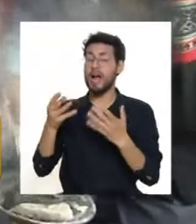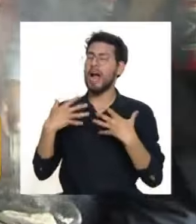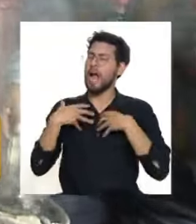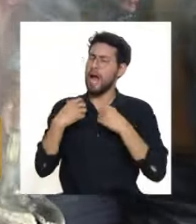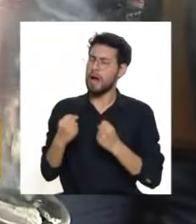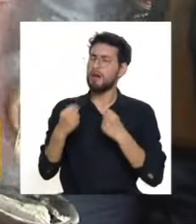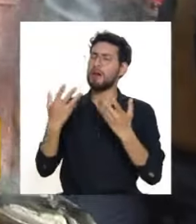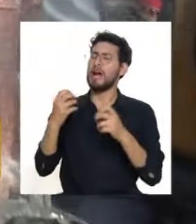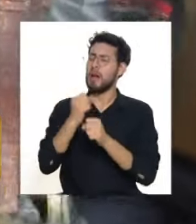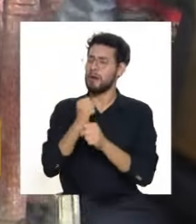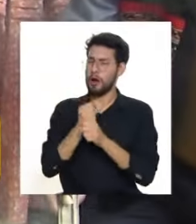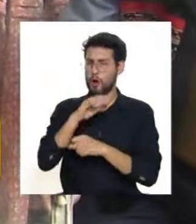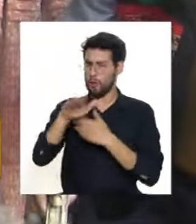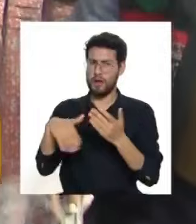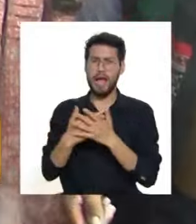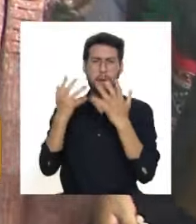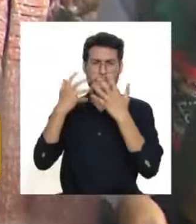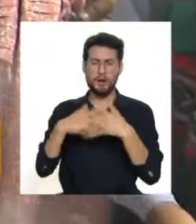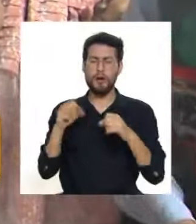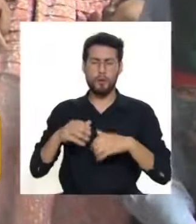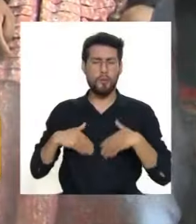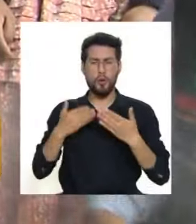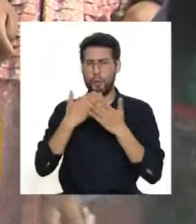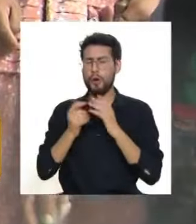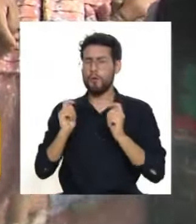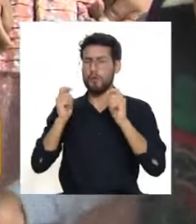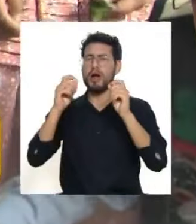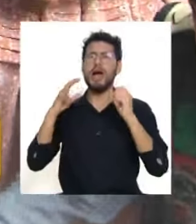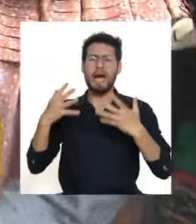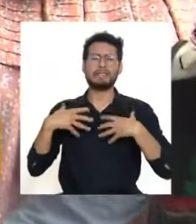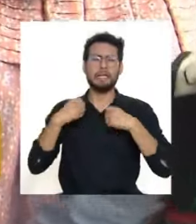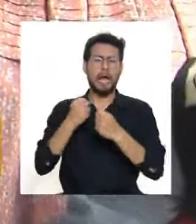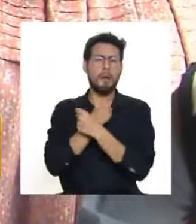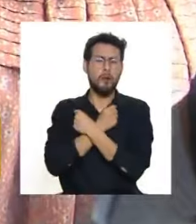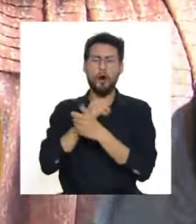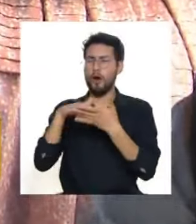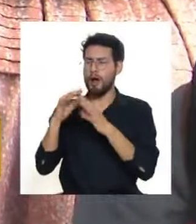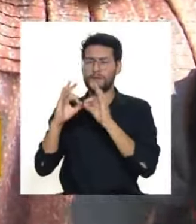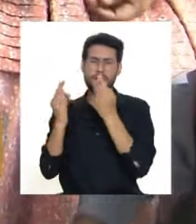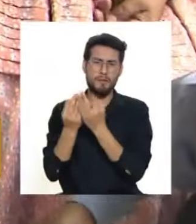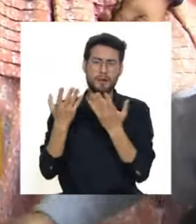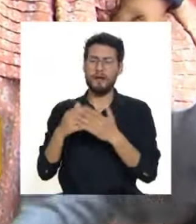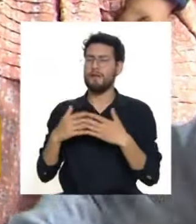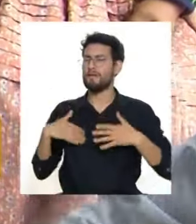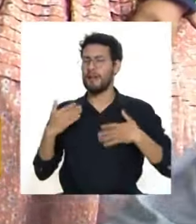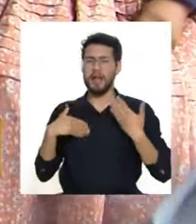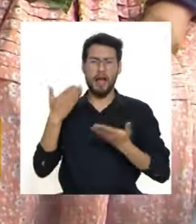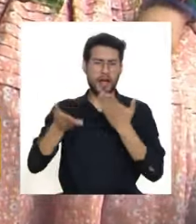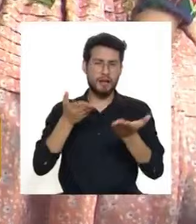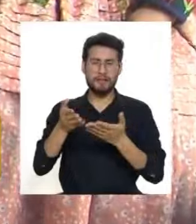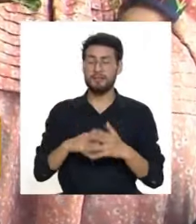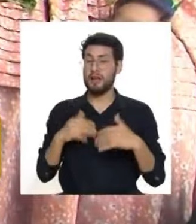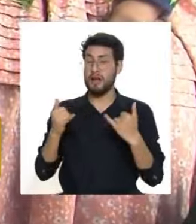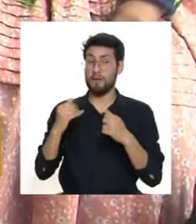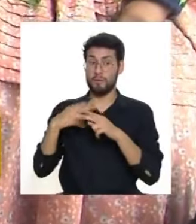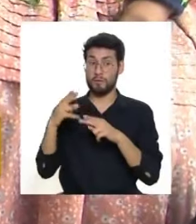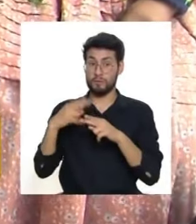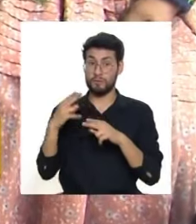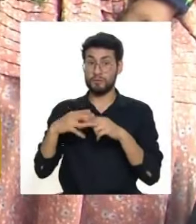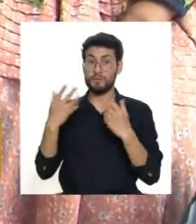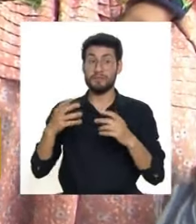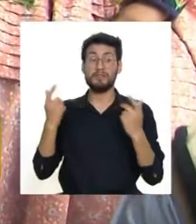que haya trabajo, para las empresas también, para que sobresalgan para adelante, para que haya amor, unión familiar, felicidad. Ahora que estamos próximos también